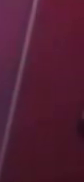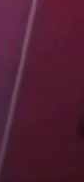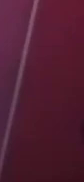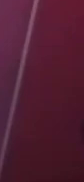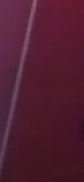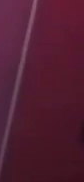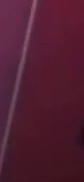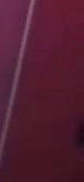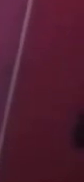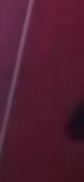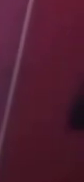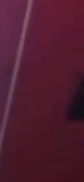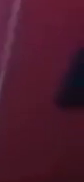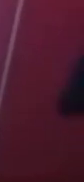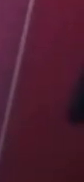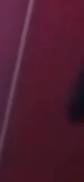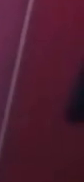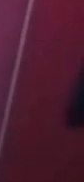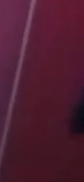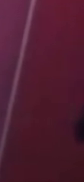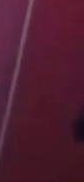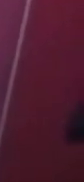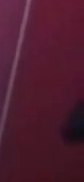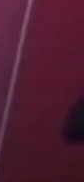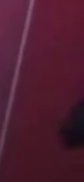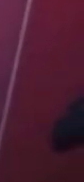ni el del Istmo.